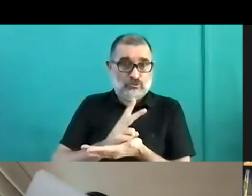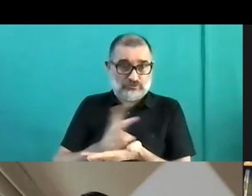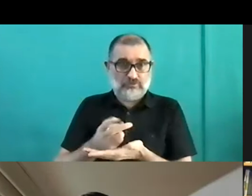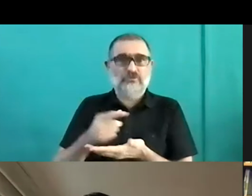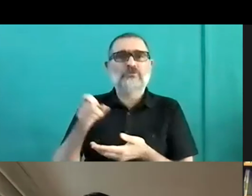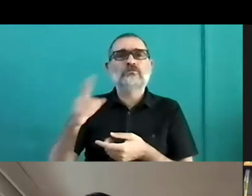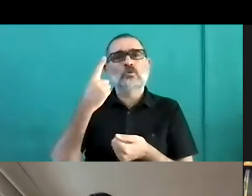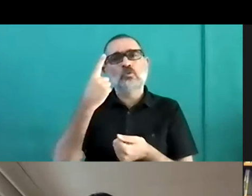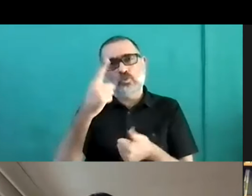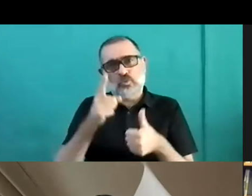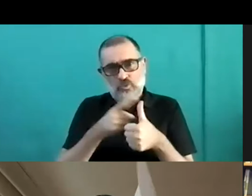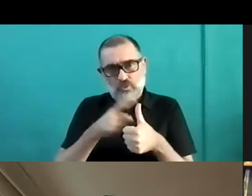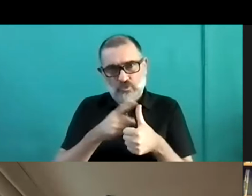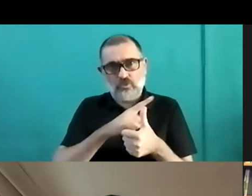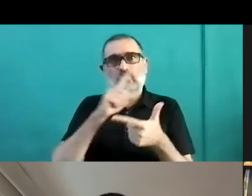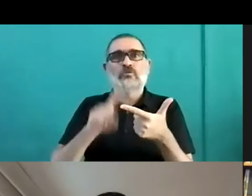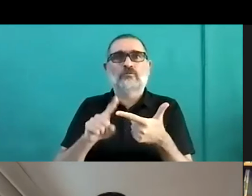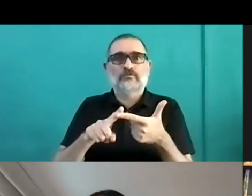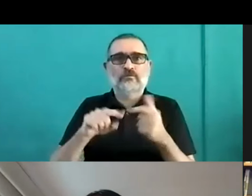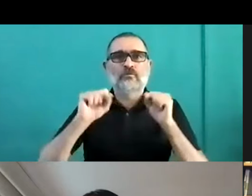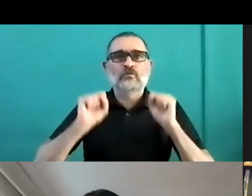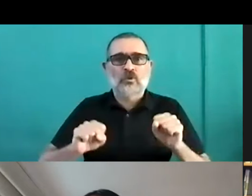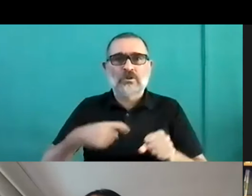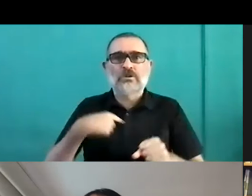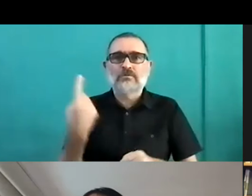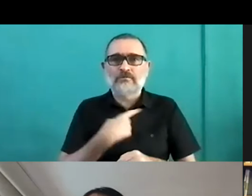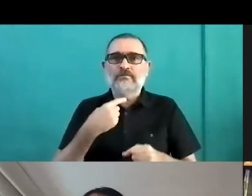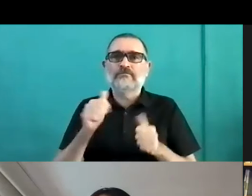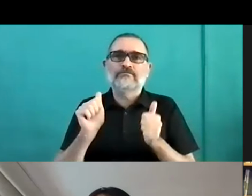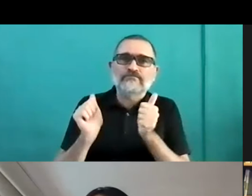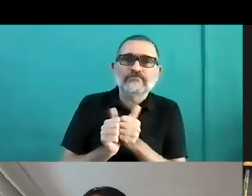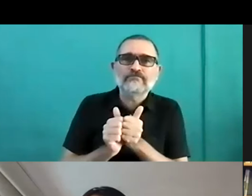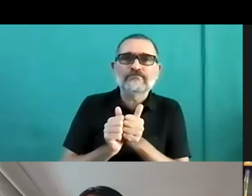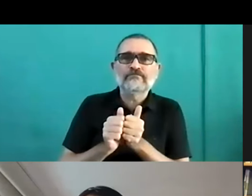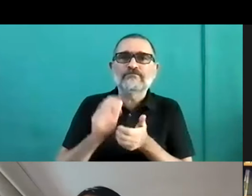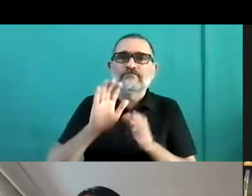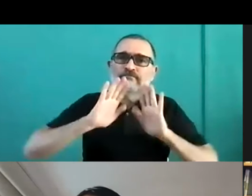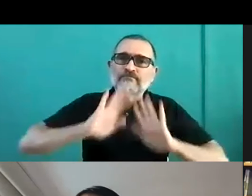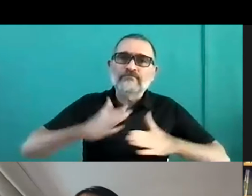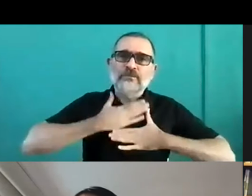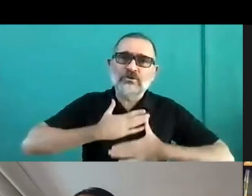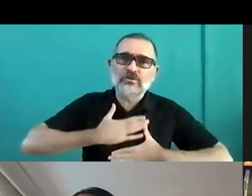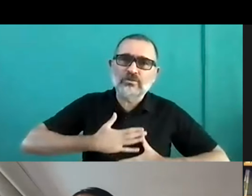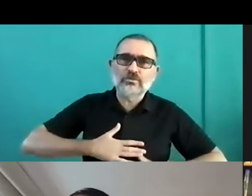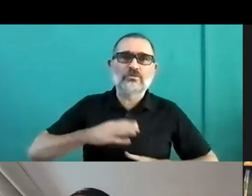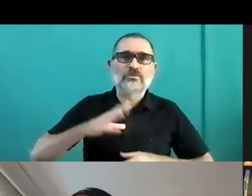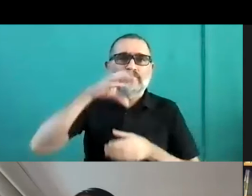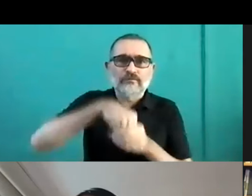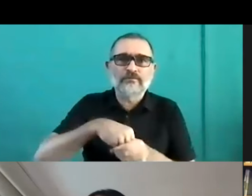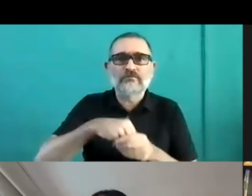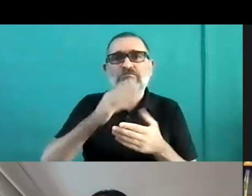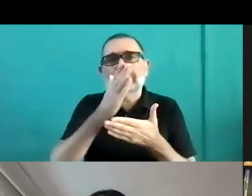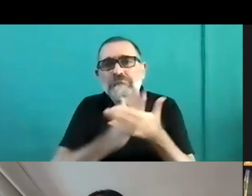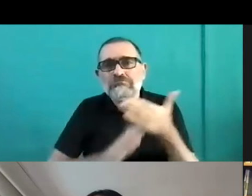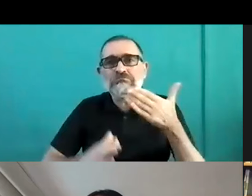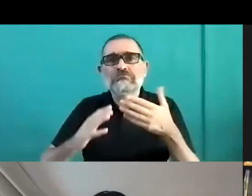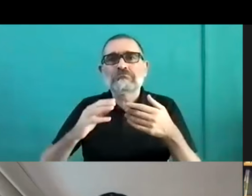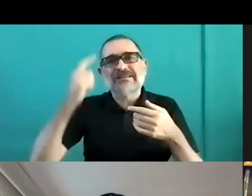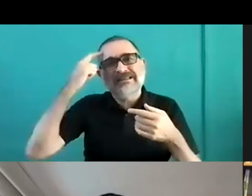atrás, acá lo saben manejar a la perfección. Bueno, y así voy tomando